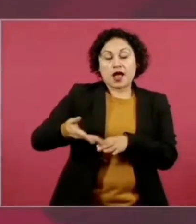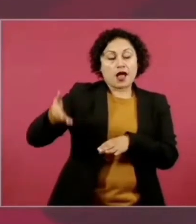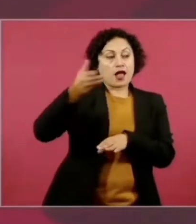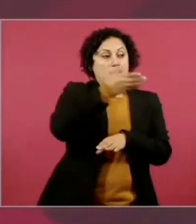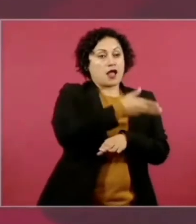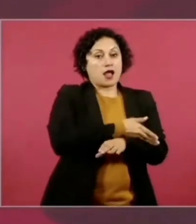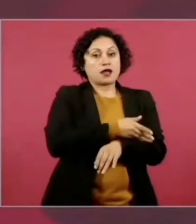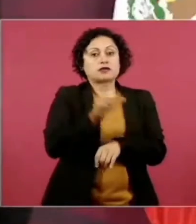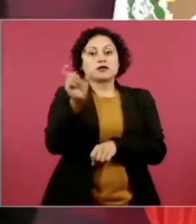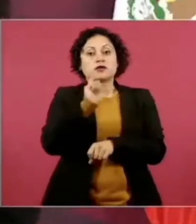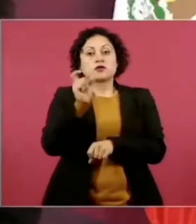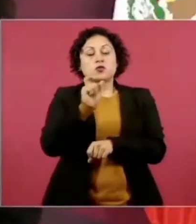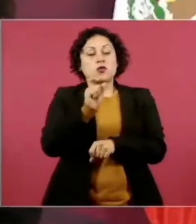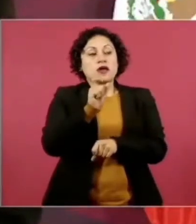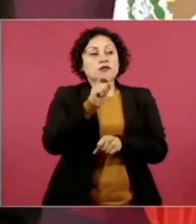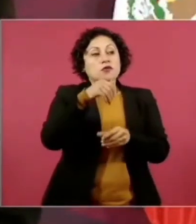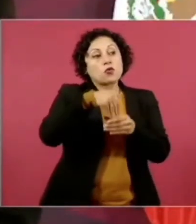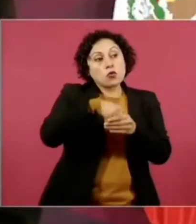las pensiones,